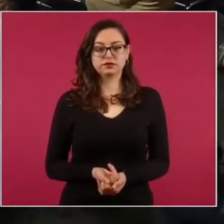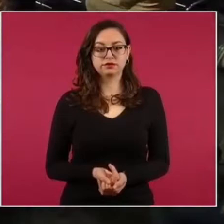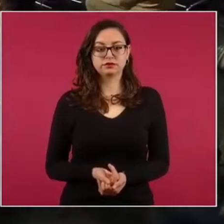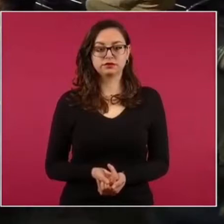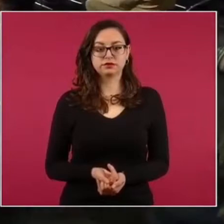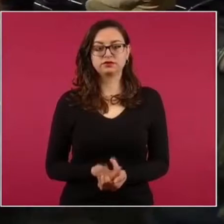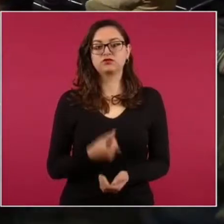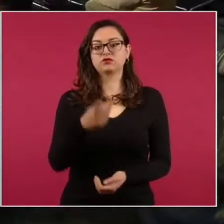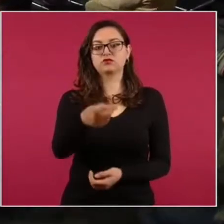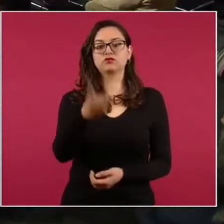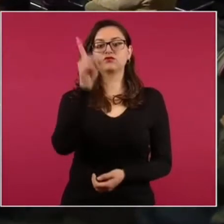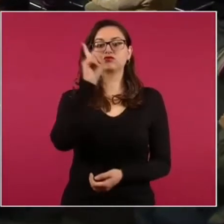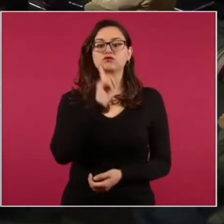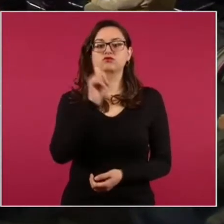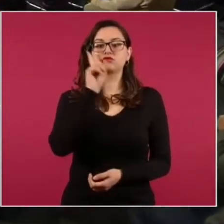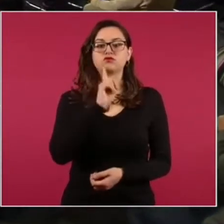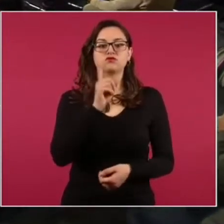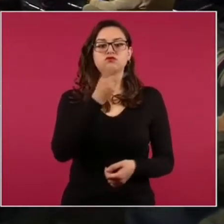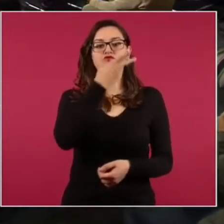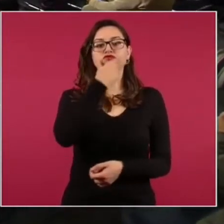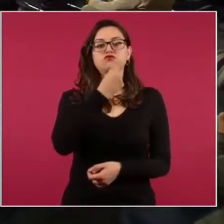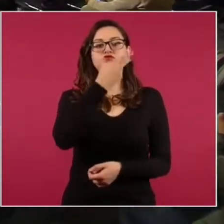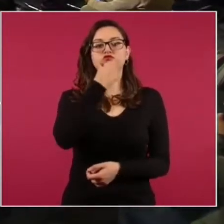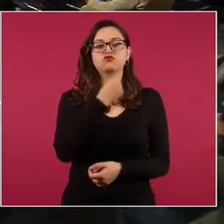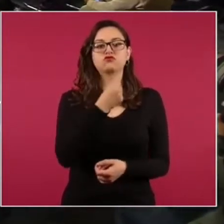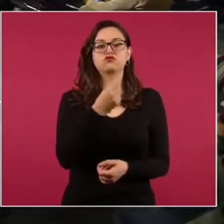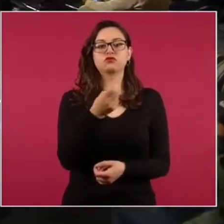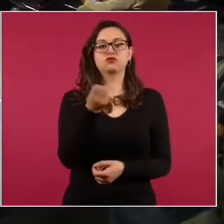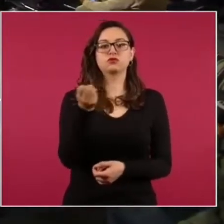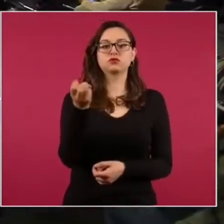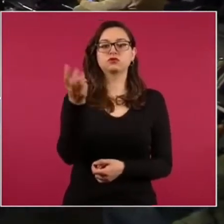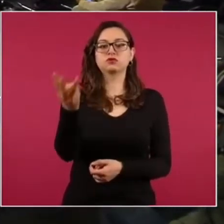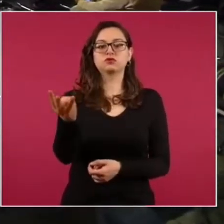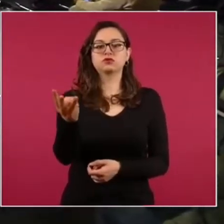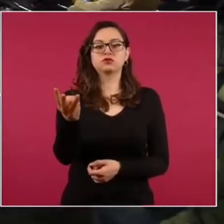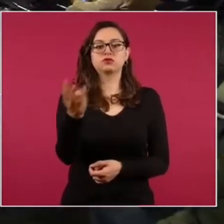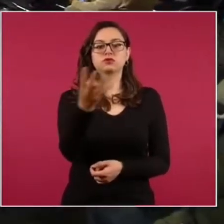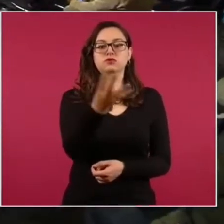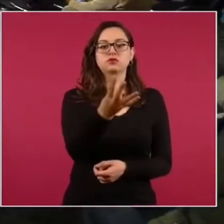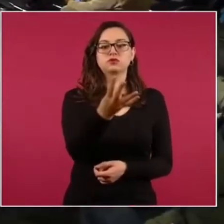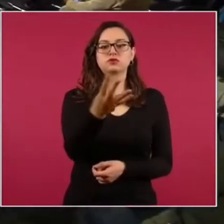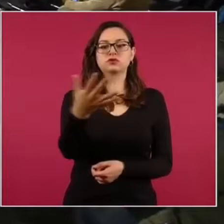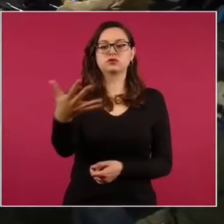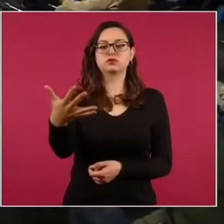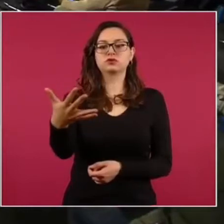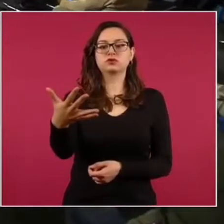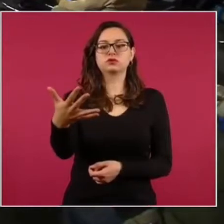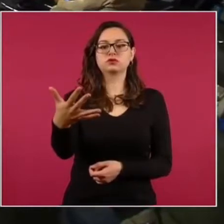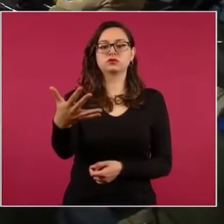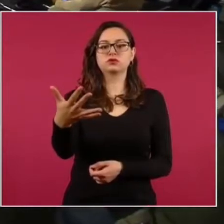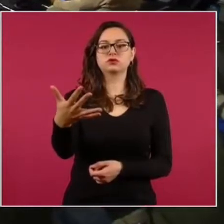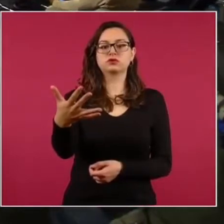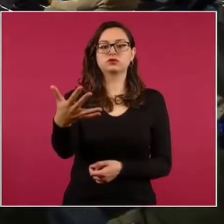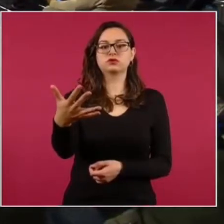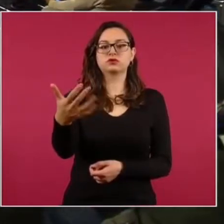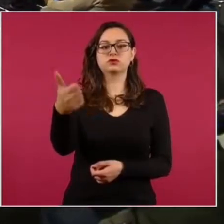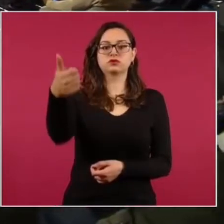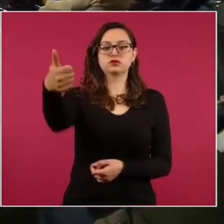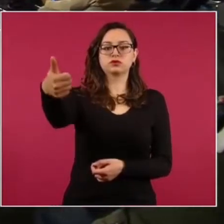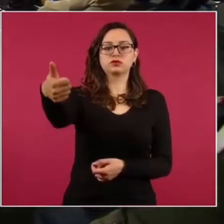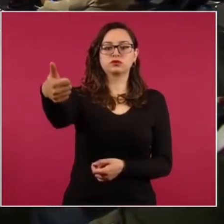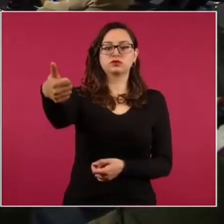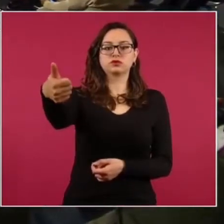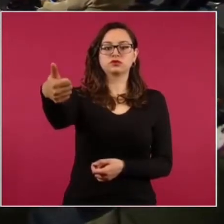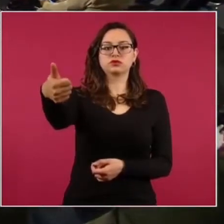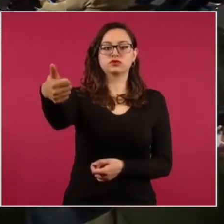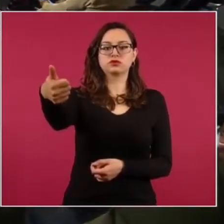La compañera, compañero, 3, 4, 5, faltan compañeras 6,